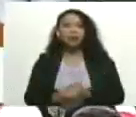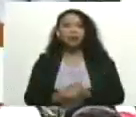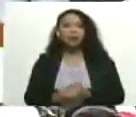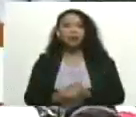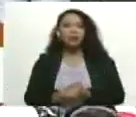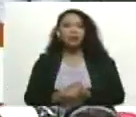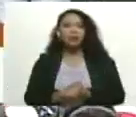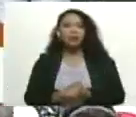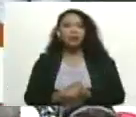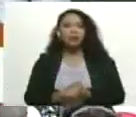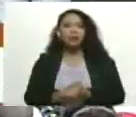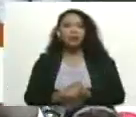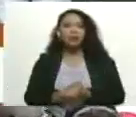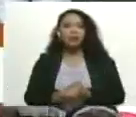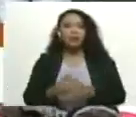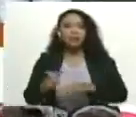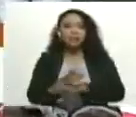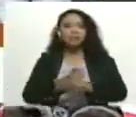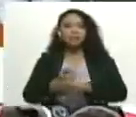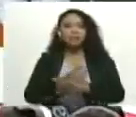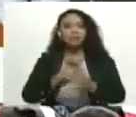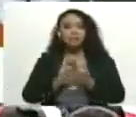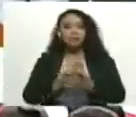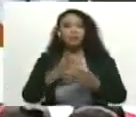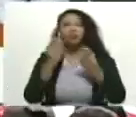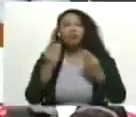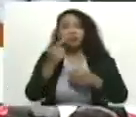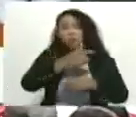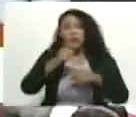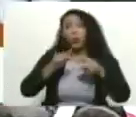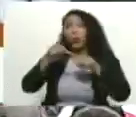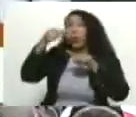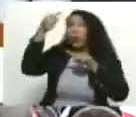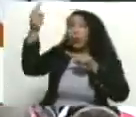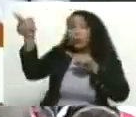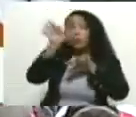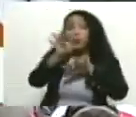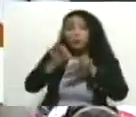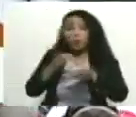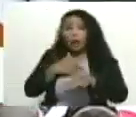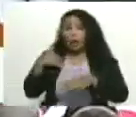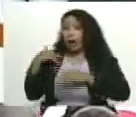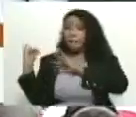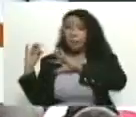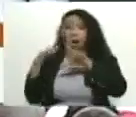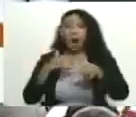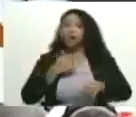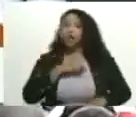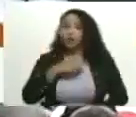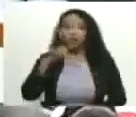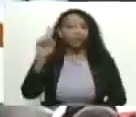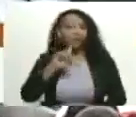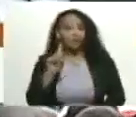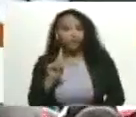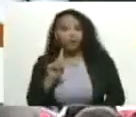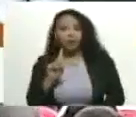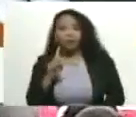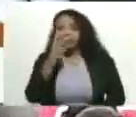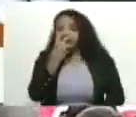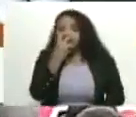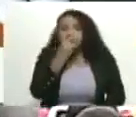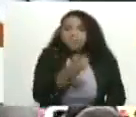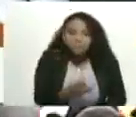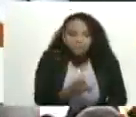compañero gobernador, que había gente de otros municipios que quería venir, pero nosotros estamos